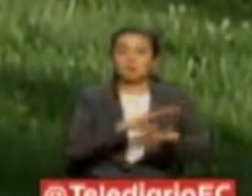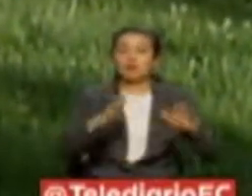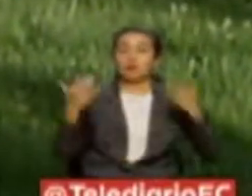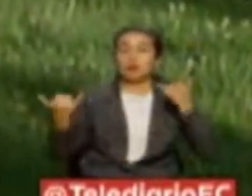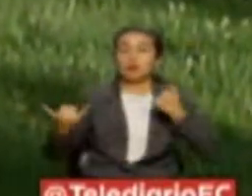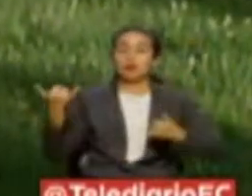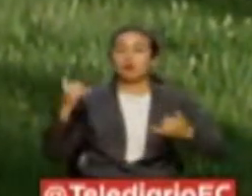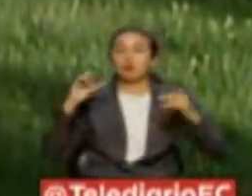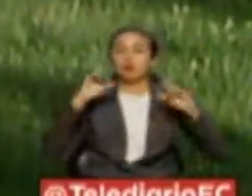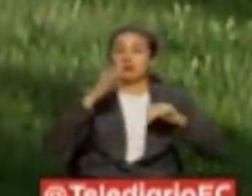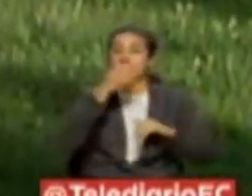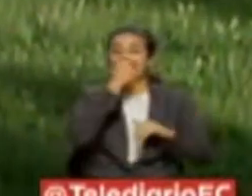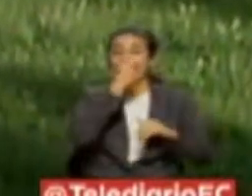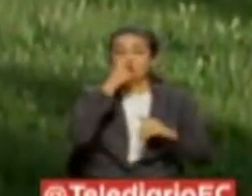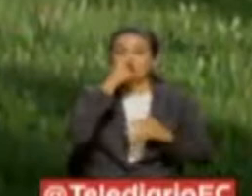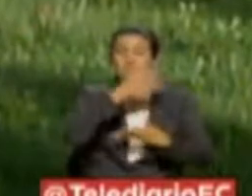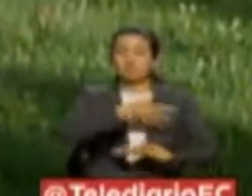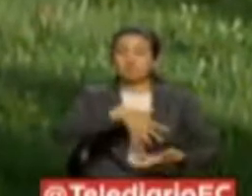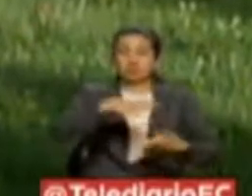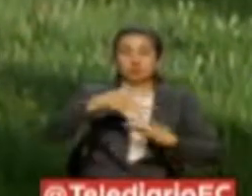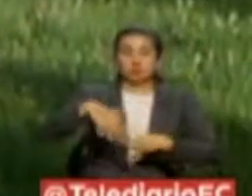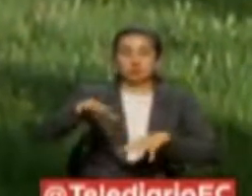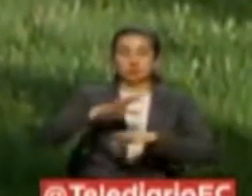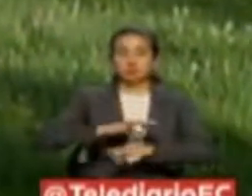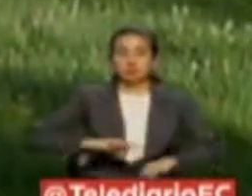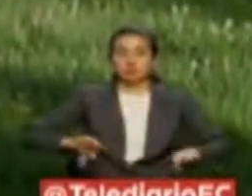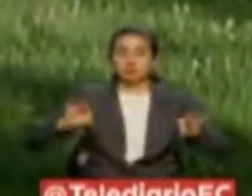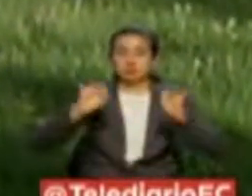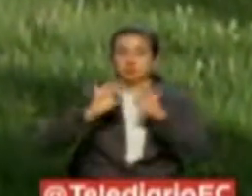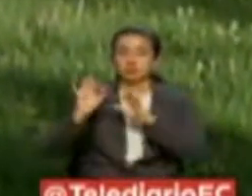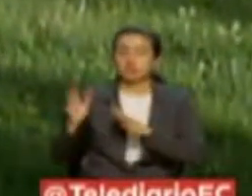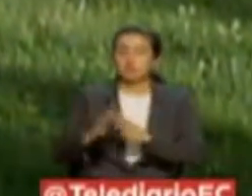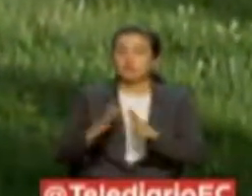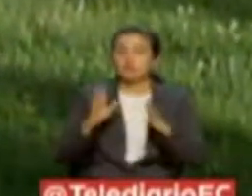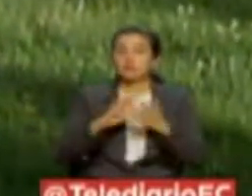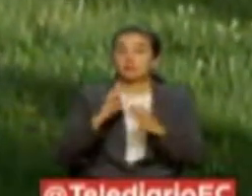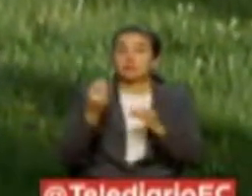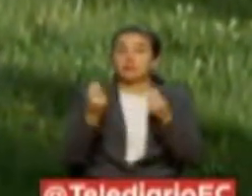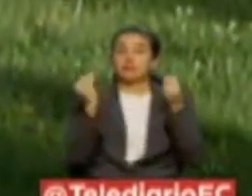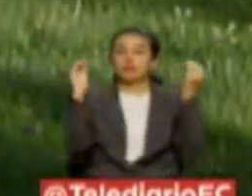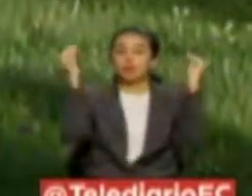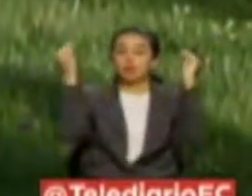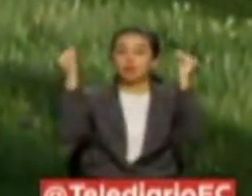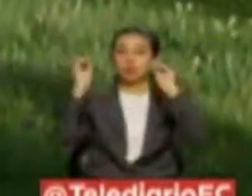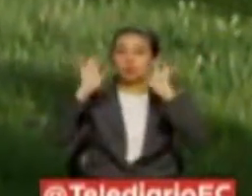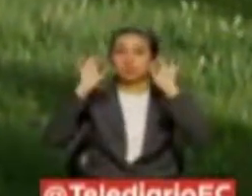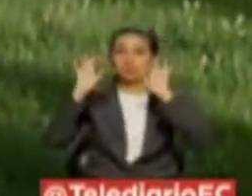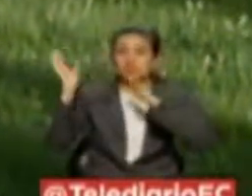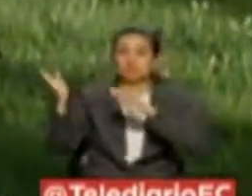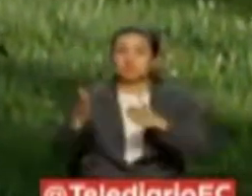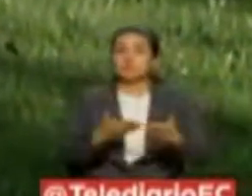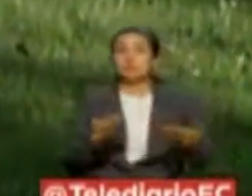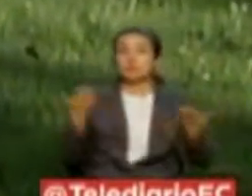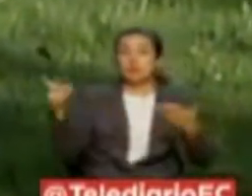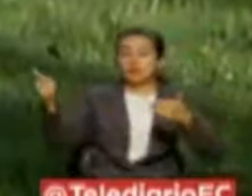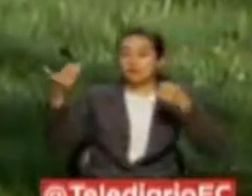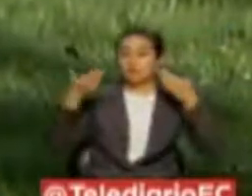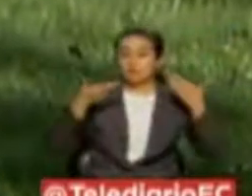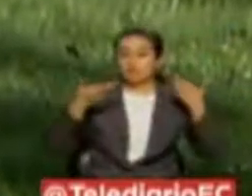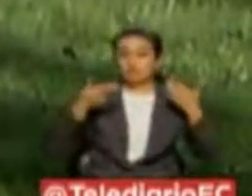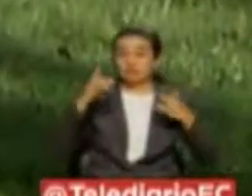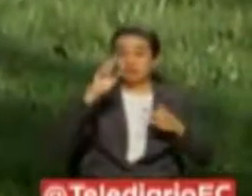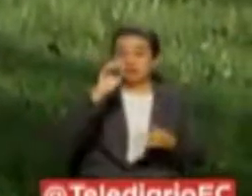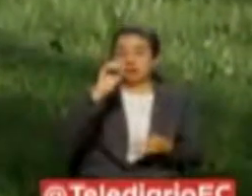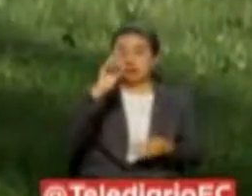otras amenazas que atentan contra los niños, niñas y adolescentes. Voy a dar la bienvenida en este momento a Rodrigo